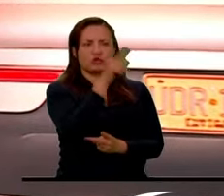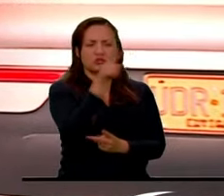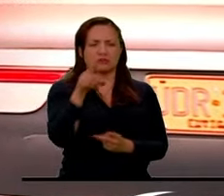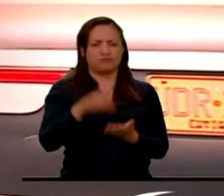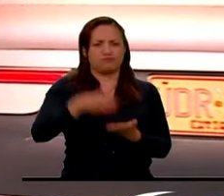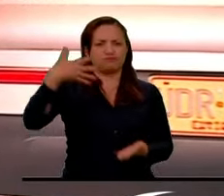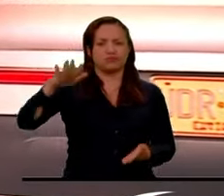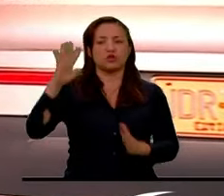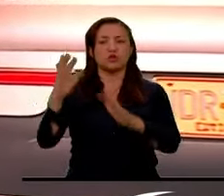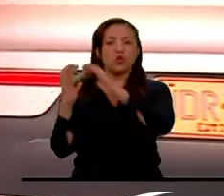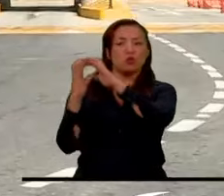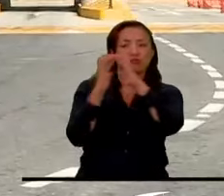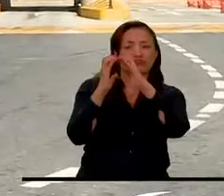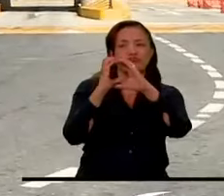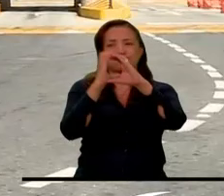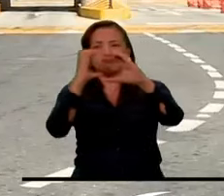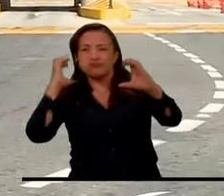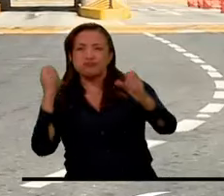costo.